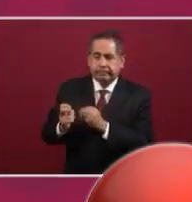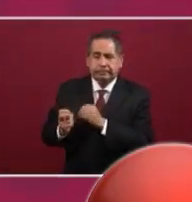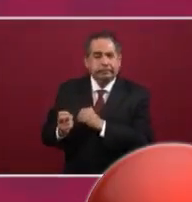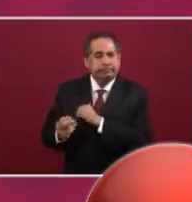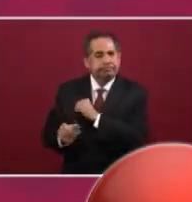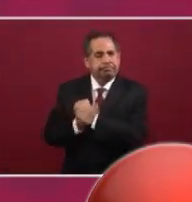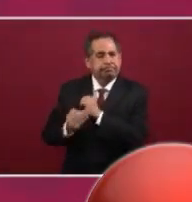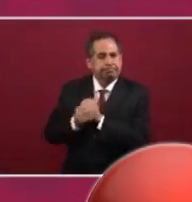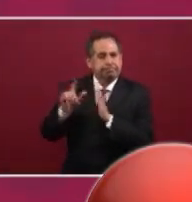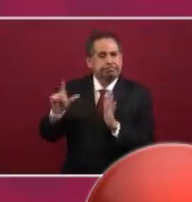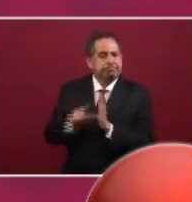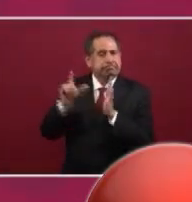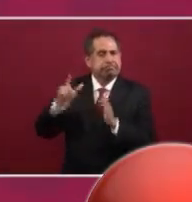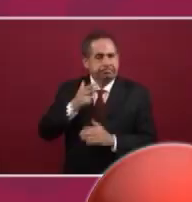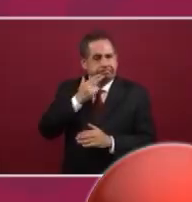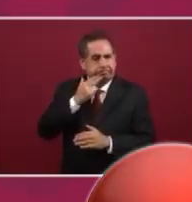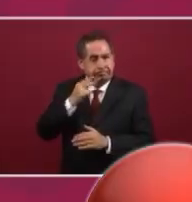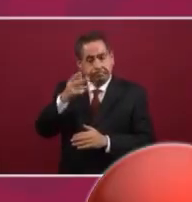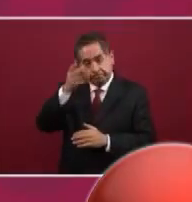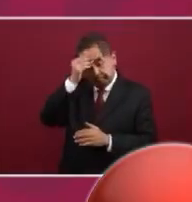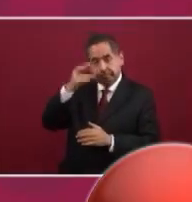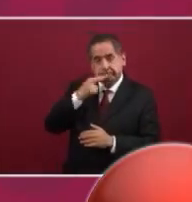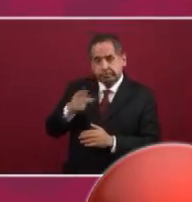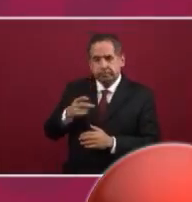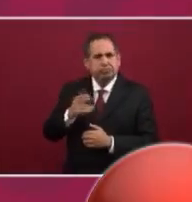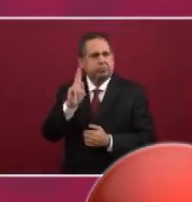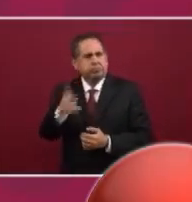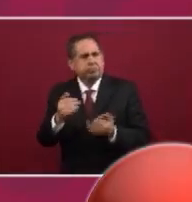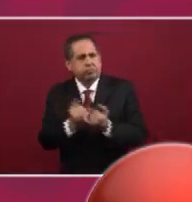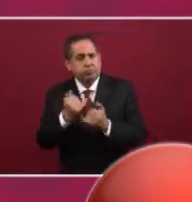Nosotros en México, como en el Perú,